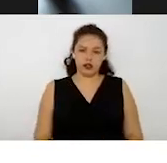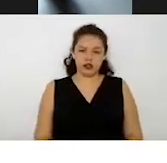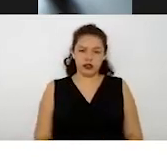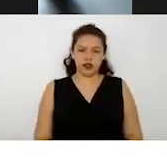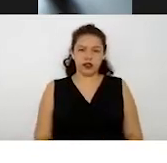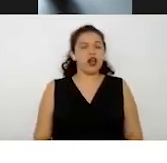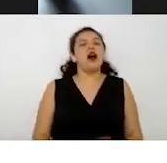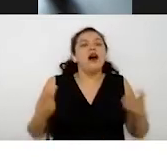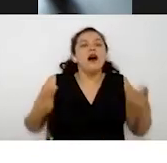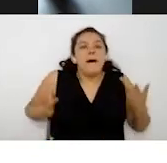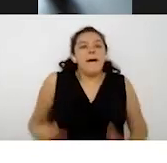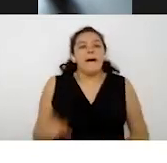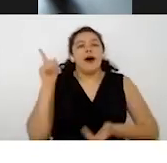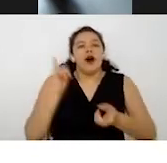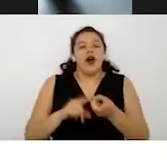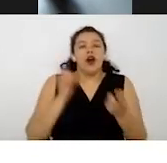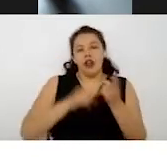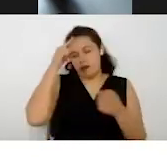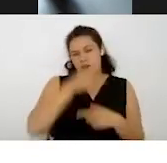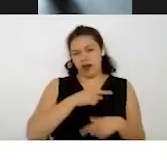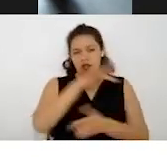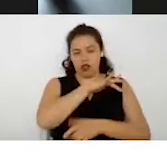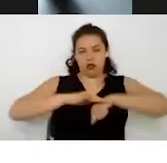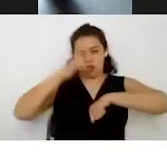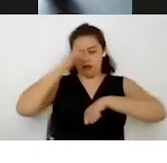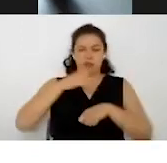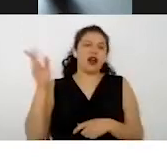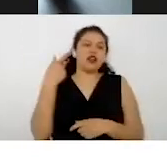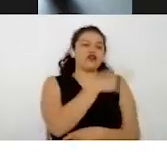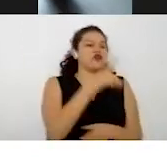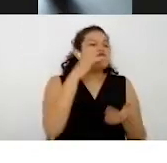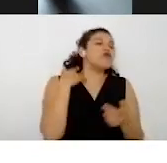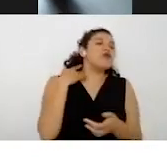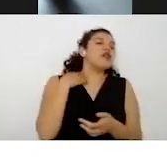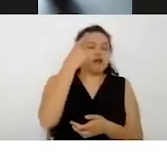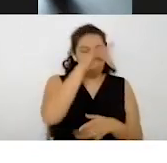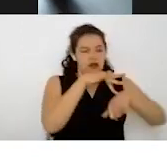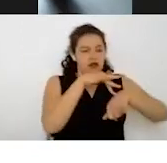¿Dónde saber en dónde exactamente palpar para encontrar ese pulso?